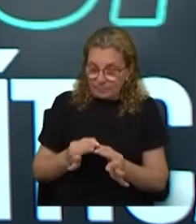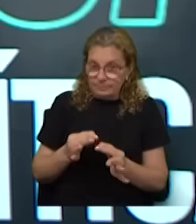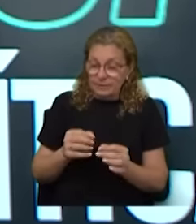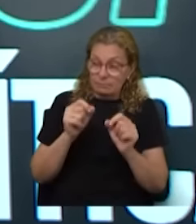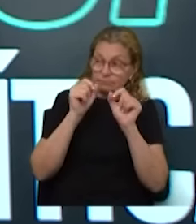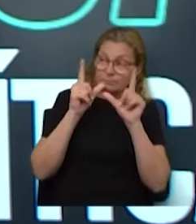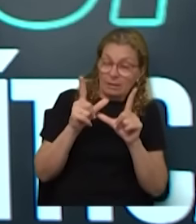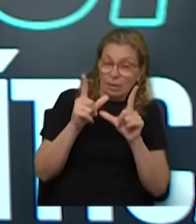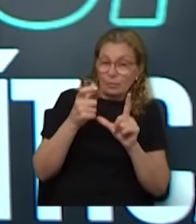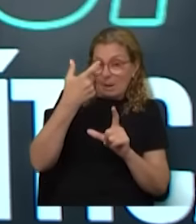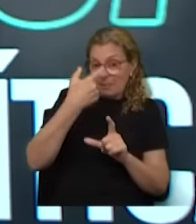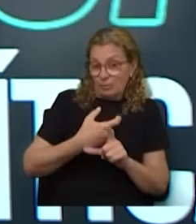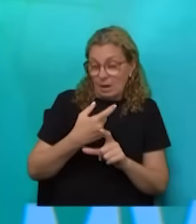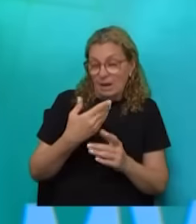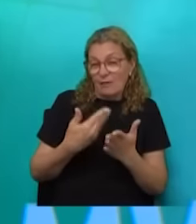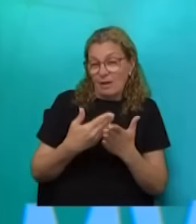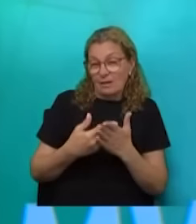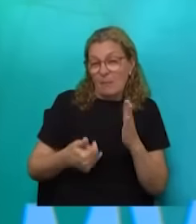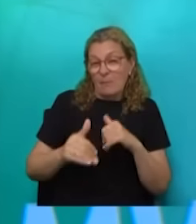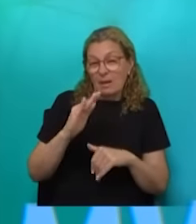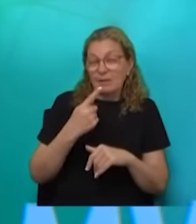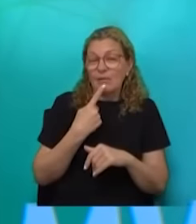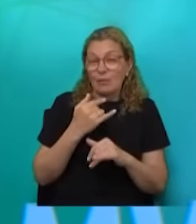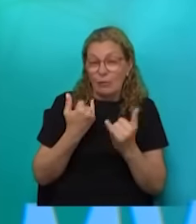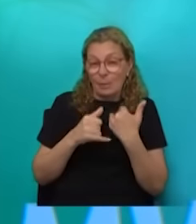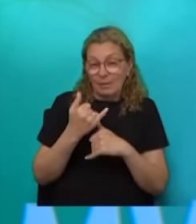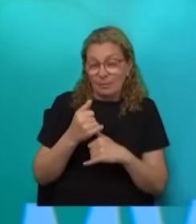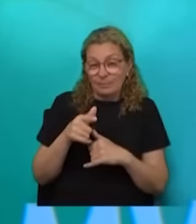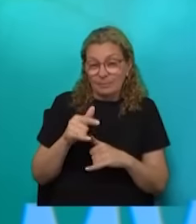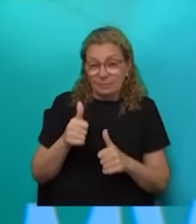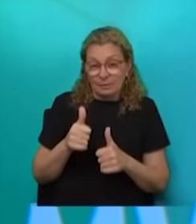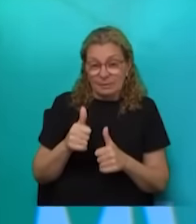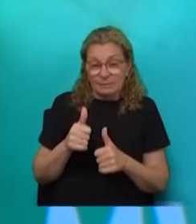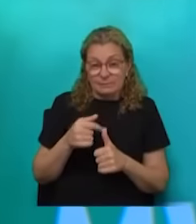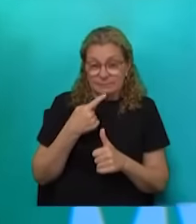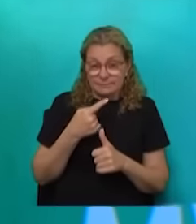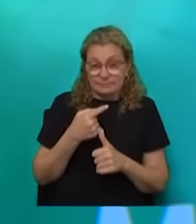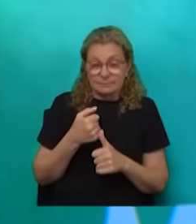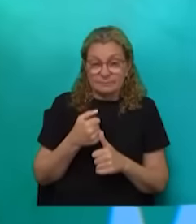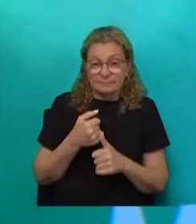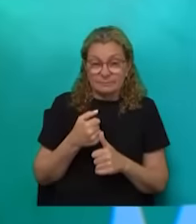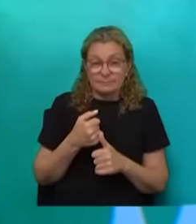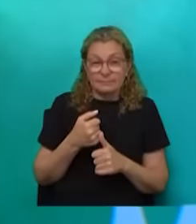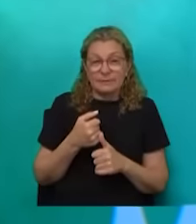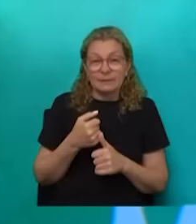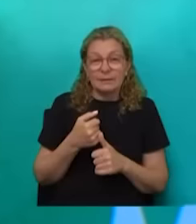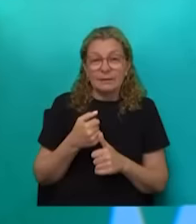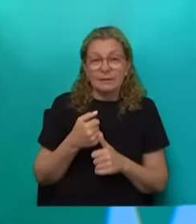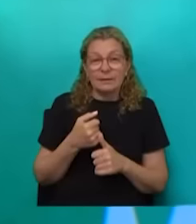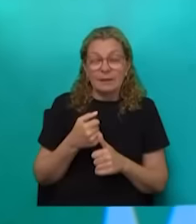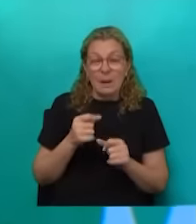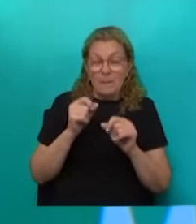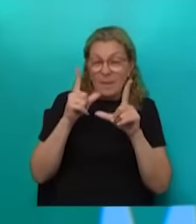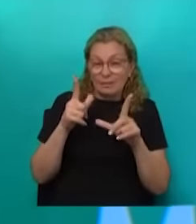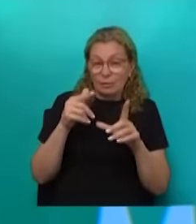atención del público menos informado tomando esto último que decías está bien decir me dirás si compartís o no la la afirmación que el impacto